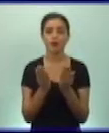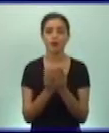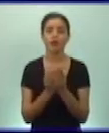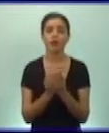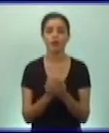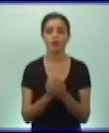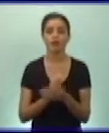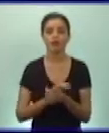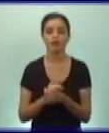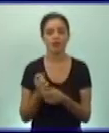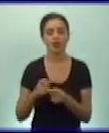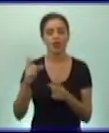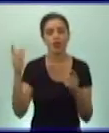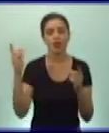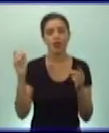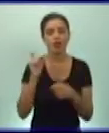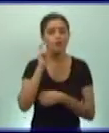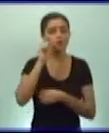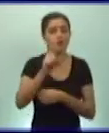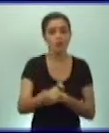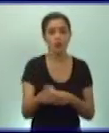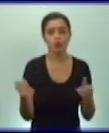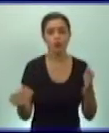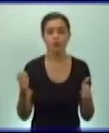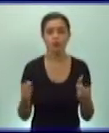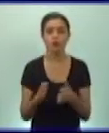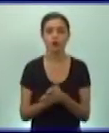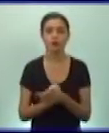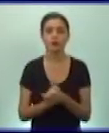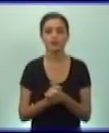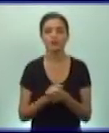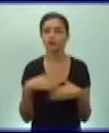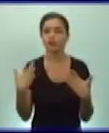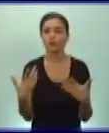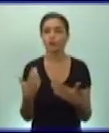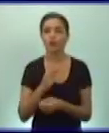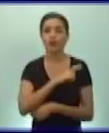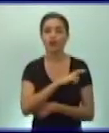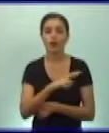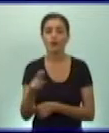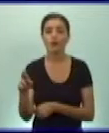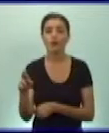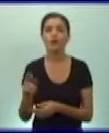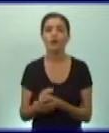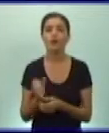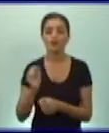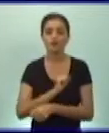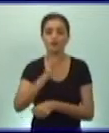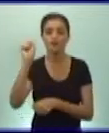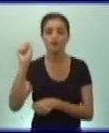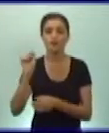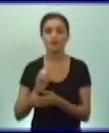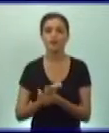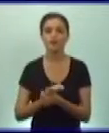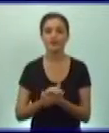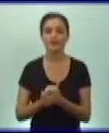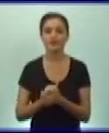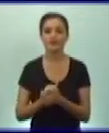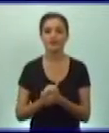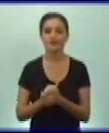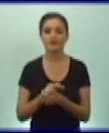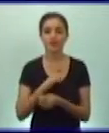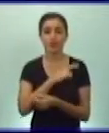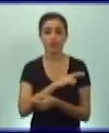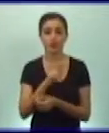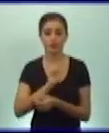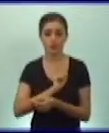última etapa que se mantiene hasta nuestros días. Hablo de la etapa revolucionaria, que desde sus inicios, con el triunfo de la Revolución Cubana